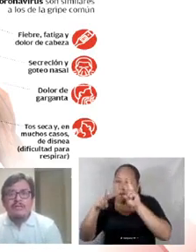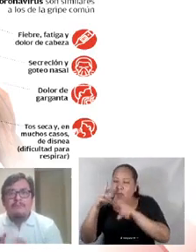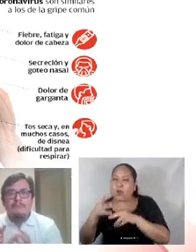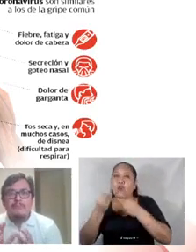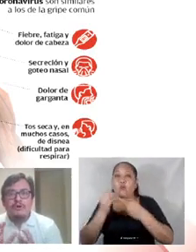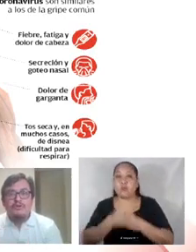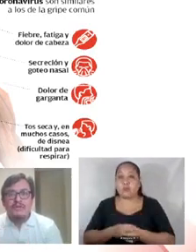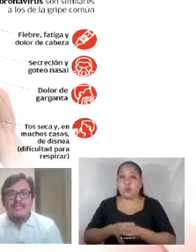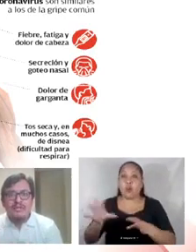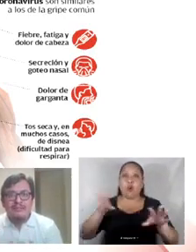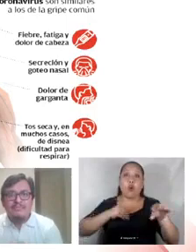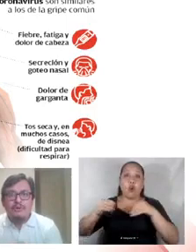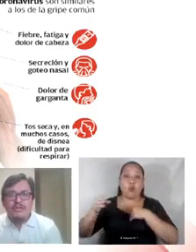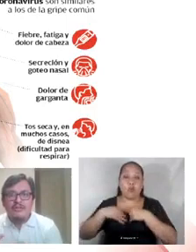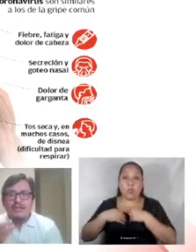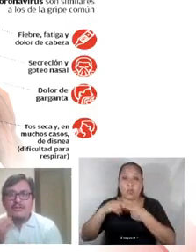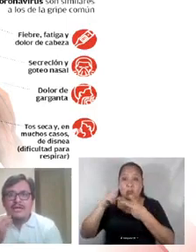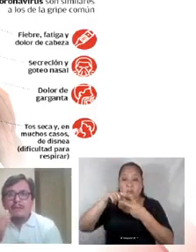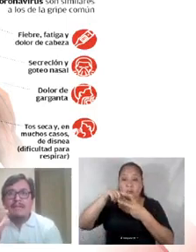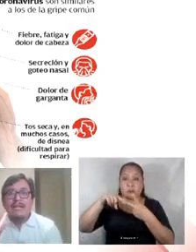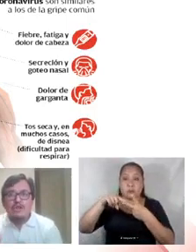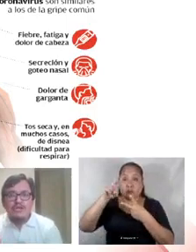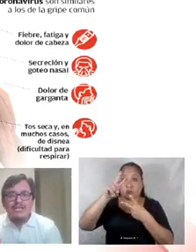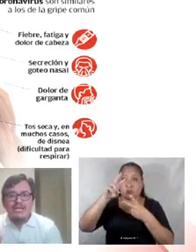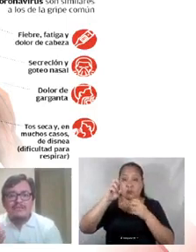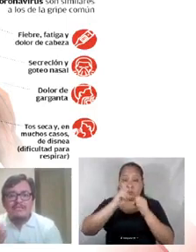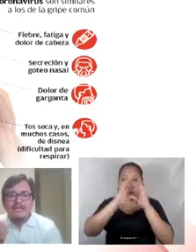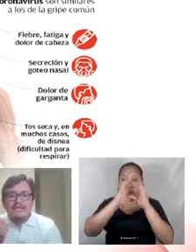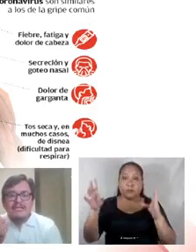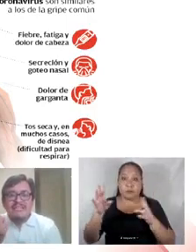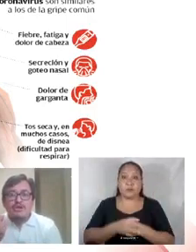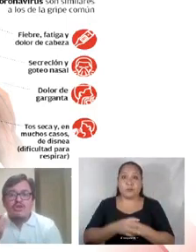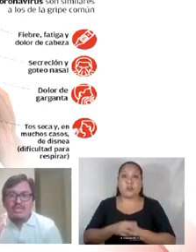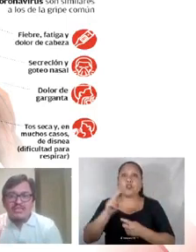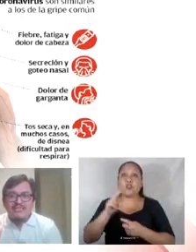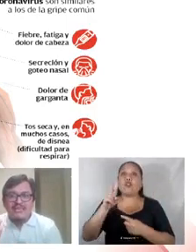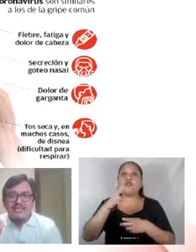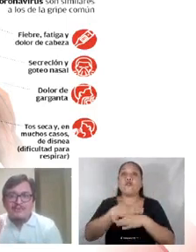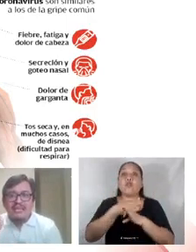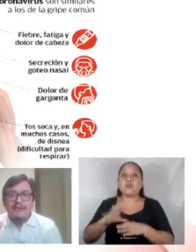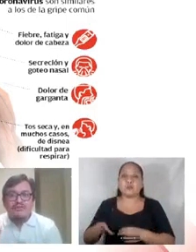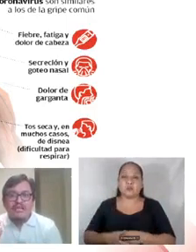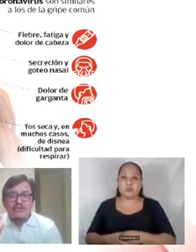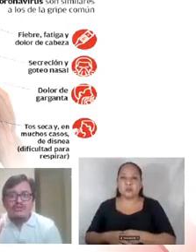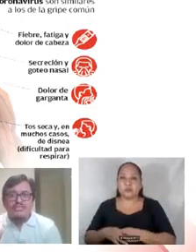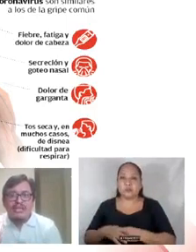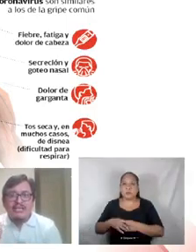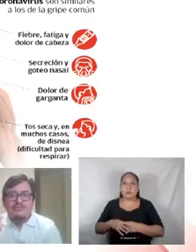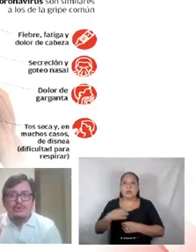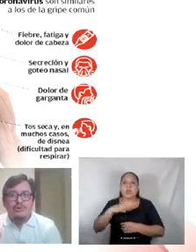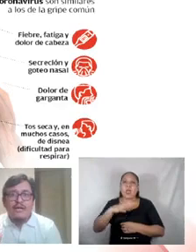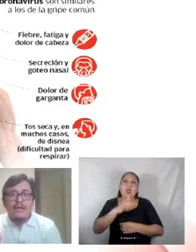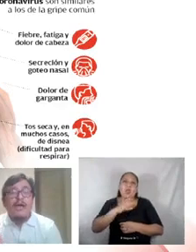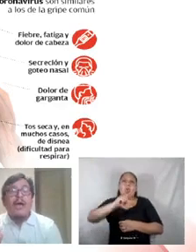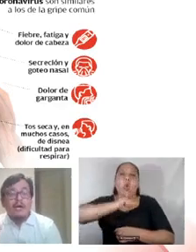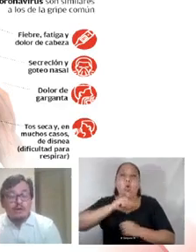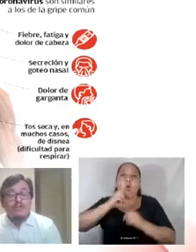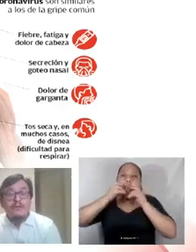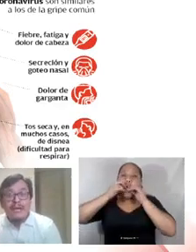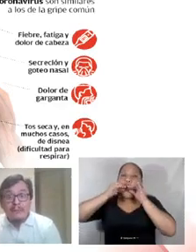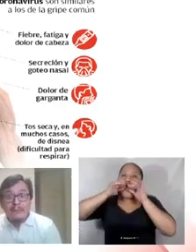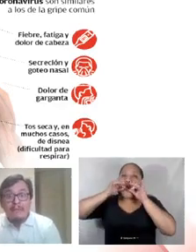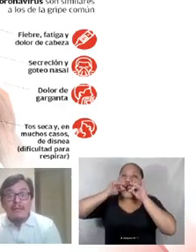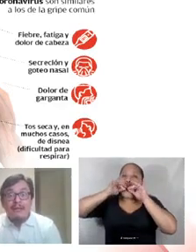es básicamente por dos vías. La más importante es la vía respiratoria, a través de las gotitas que expelemos al toser, al estornudar